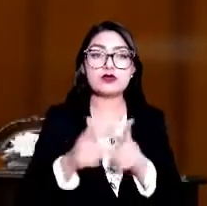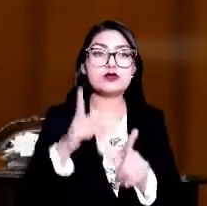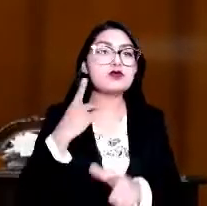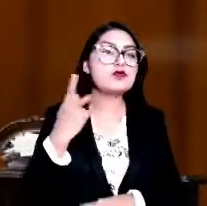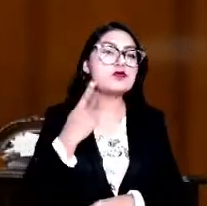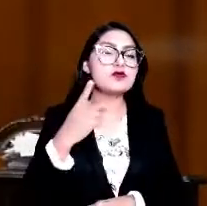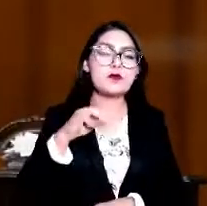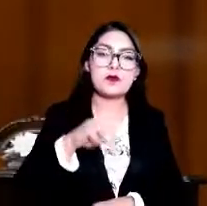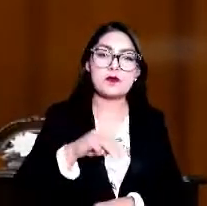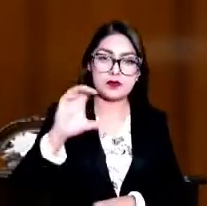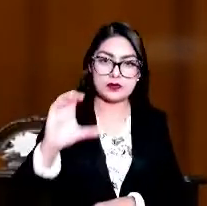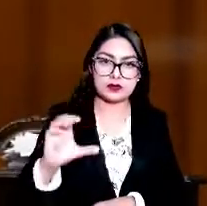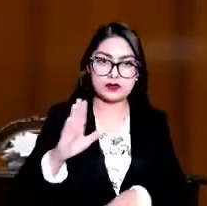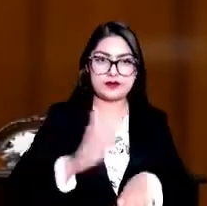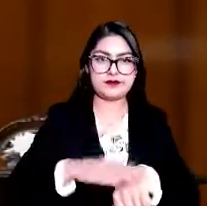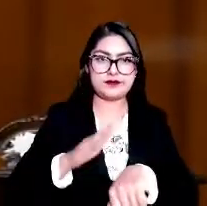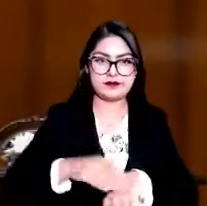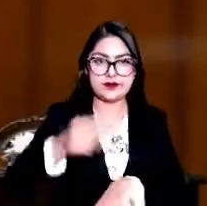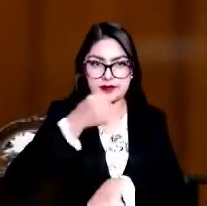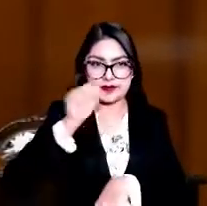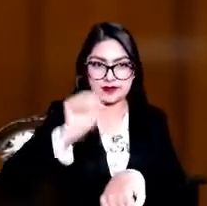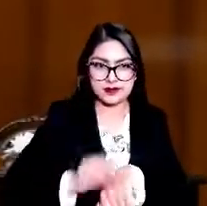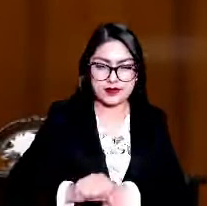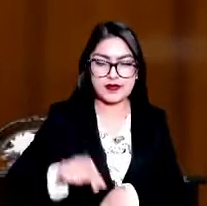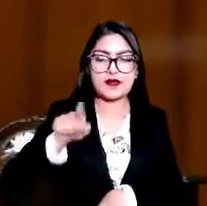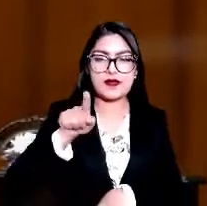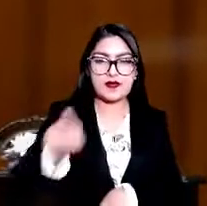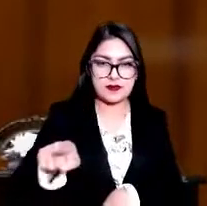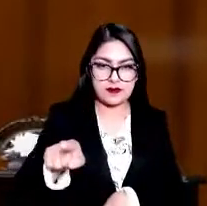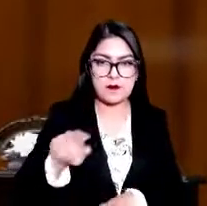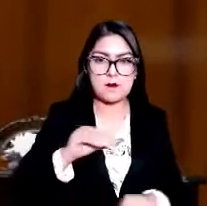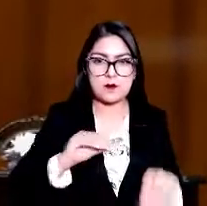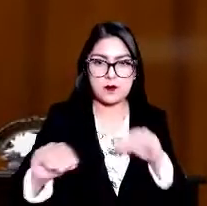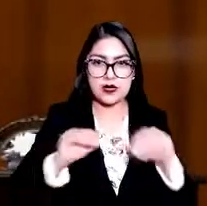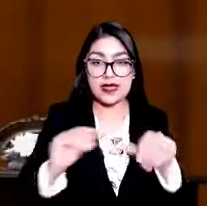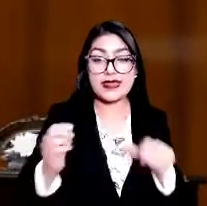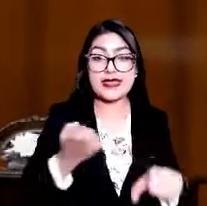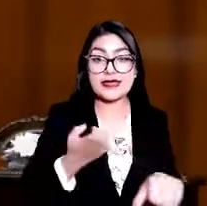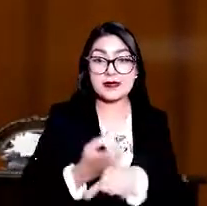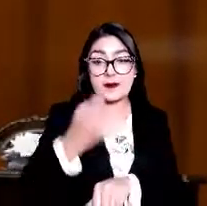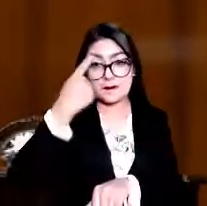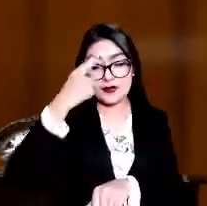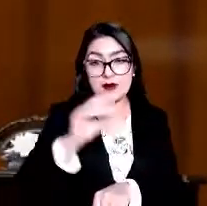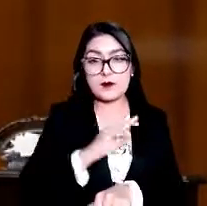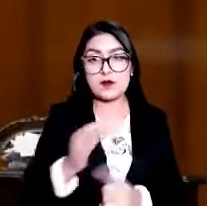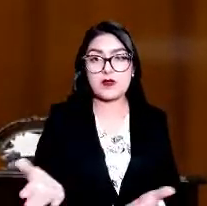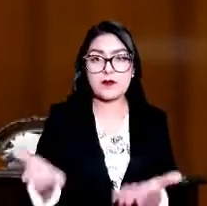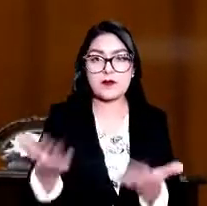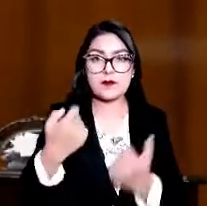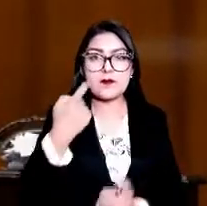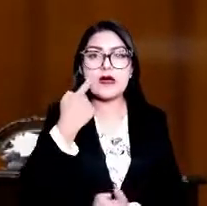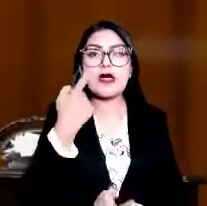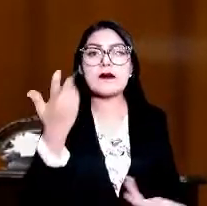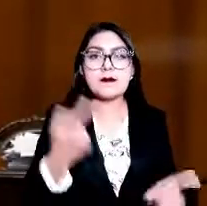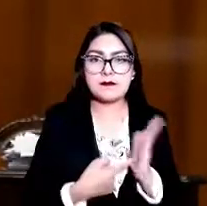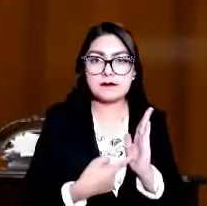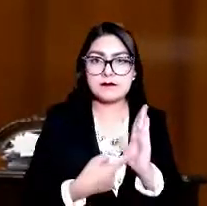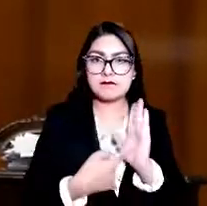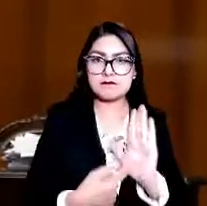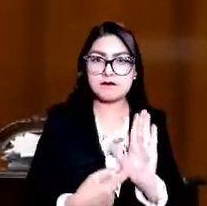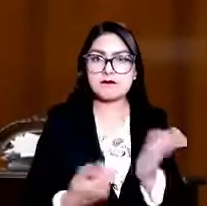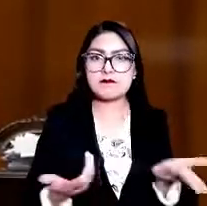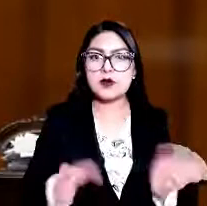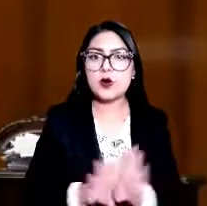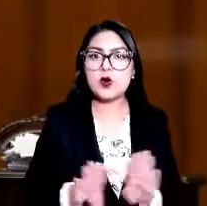a la Secretaría de Movilidad del Estado para que nos dé a conocer el estado en que